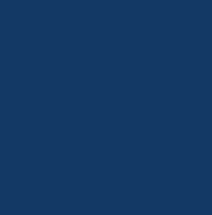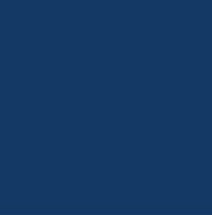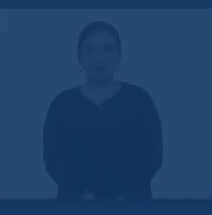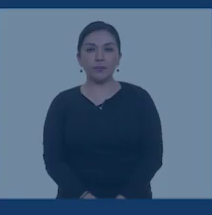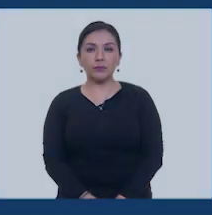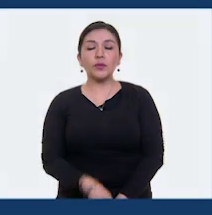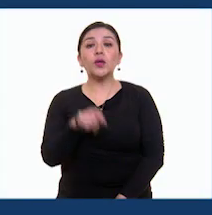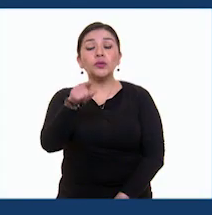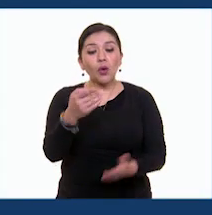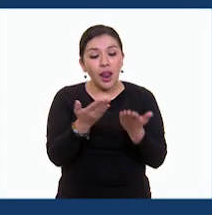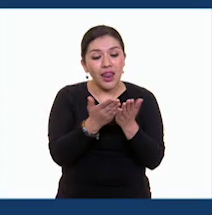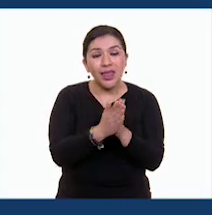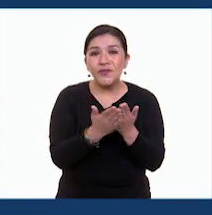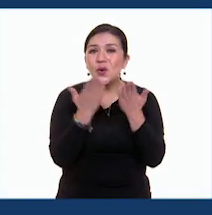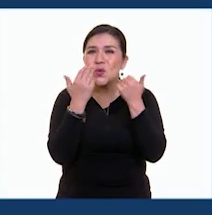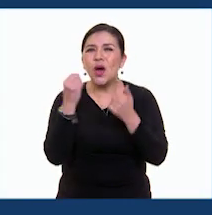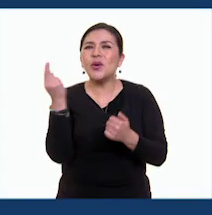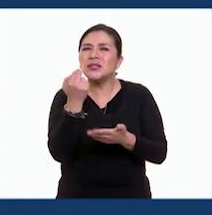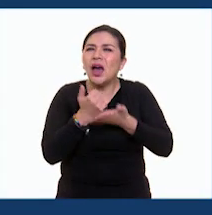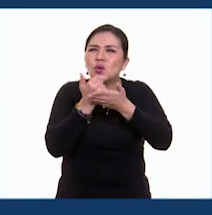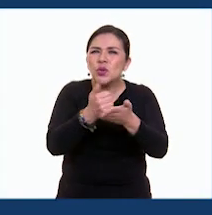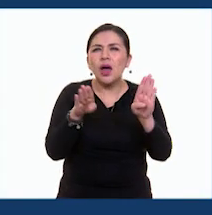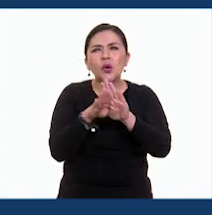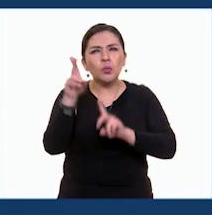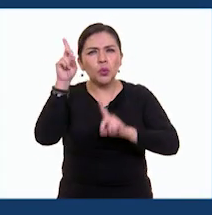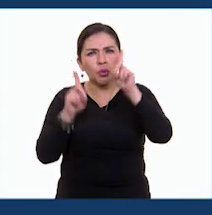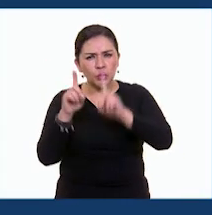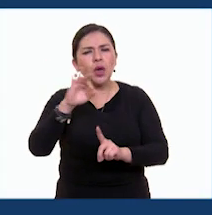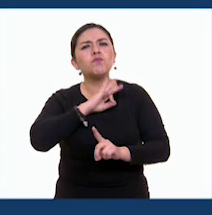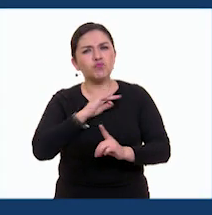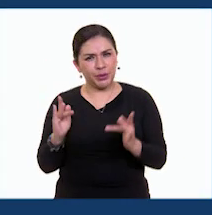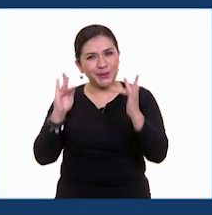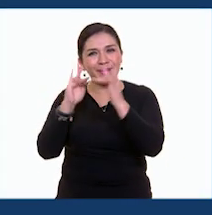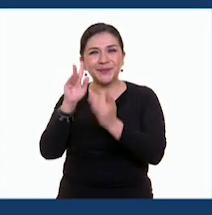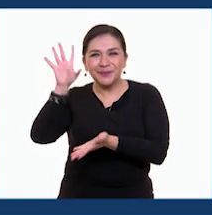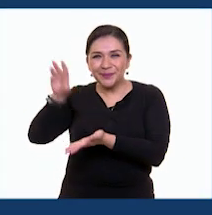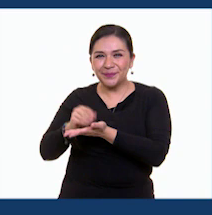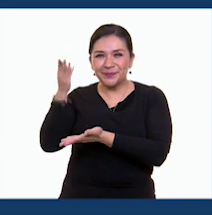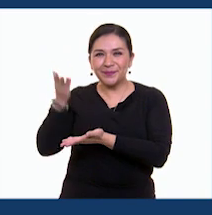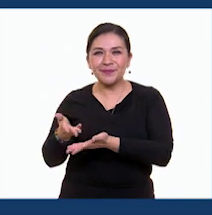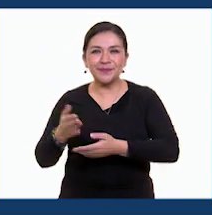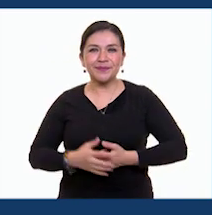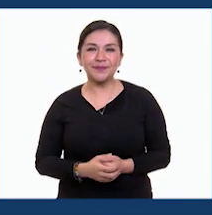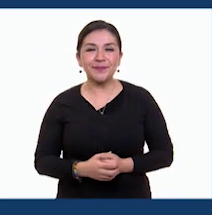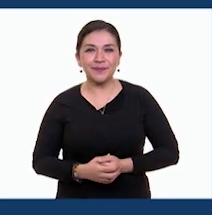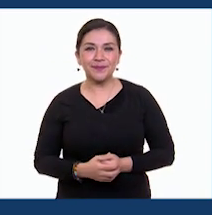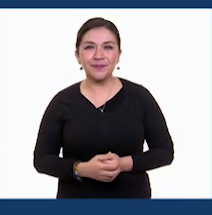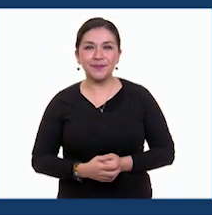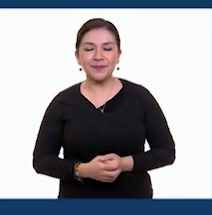Si no tienes el libro de texto o necesitas ayuda para responder las preguntas, contáctanos.